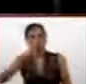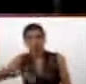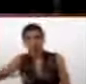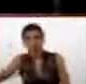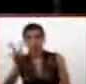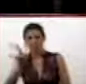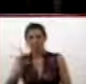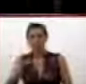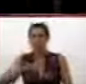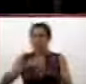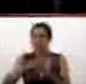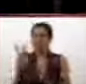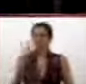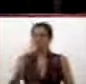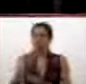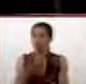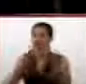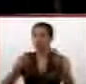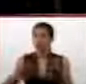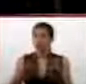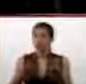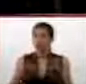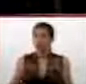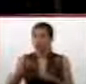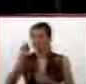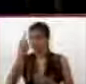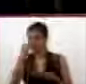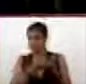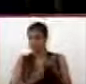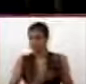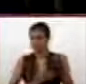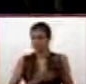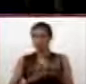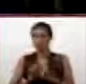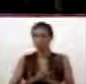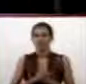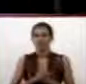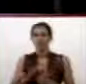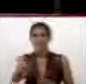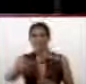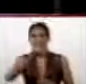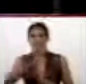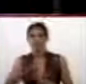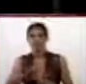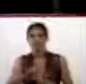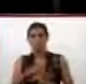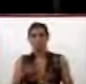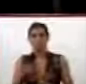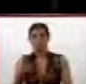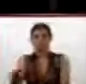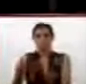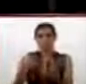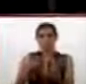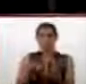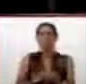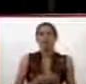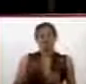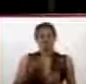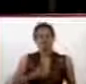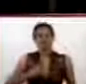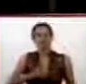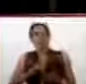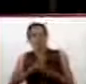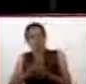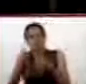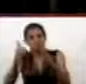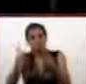compromiso. Por una parte, continuar atendiendo a la demanda que el público le formula y por la otra, seguir ofreciendo